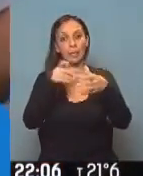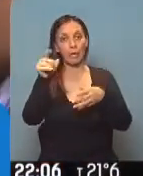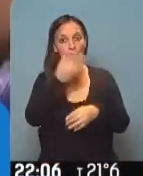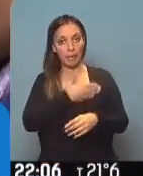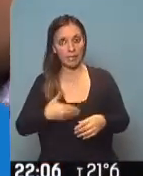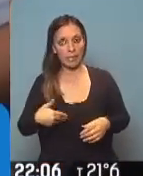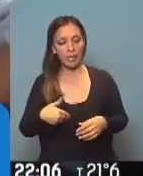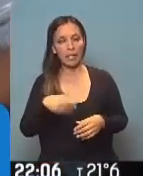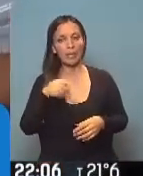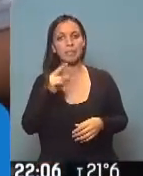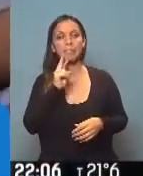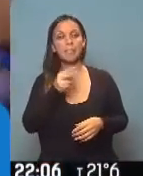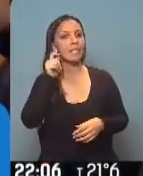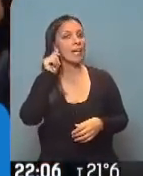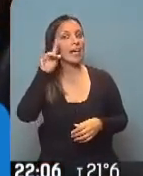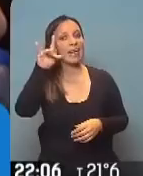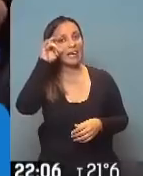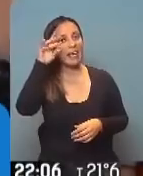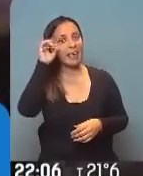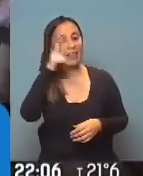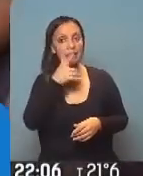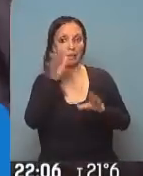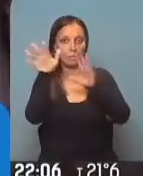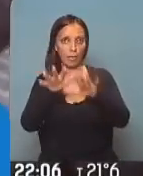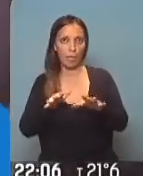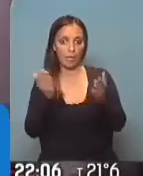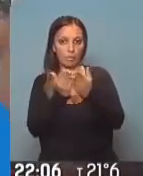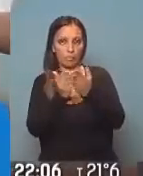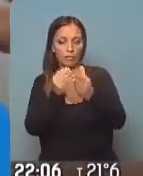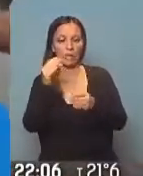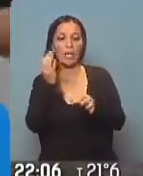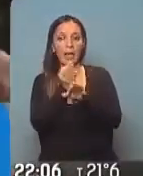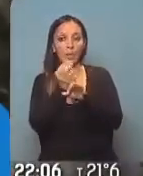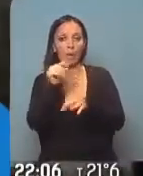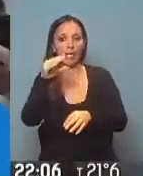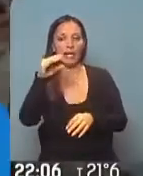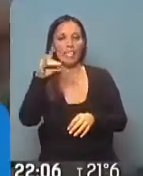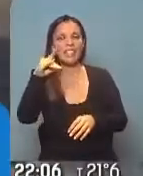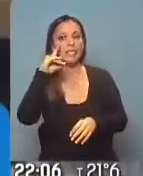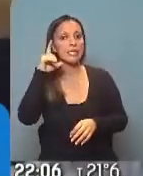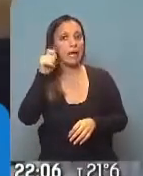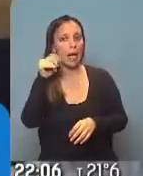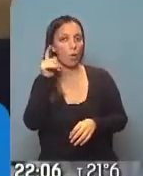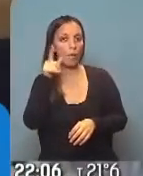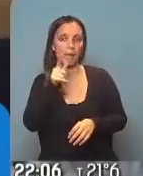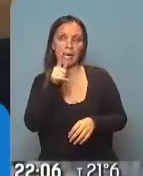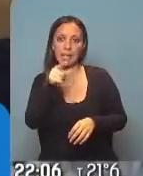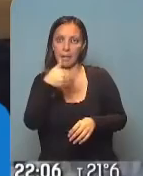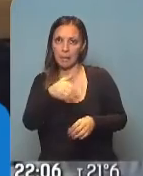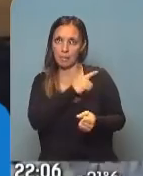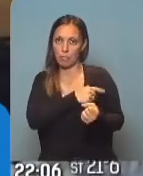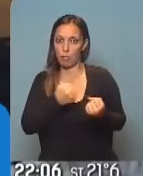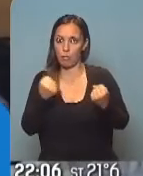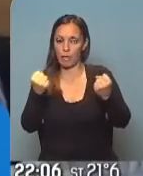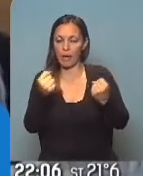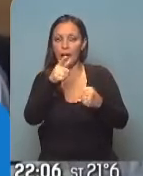un economista ultraortodoxo formado en la Escuela de Chicago, se perfila como el funcionario con más poder. Su tarea será